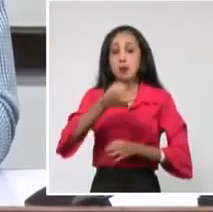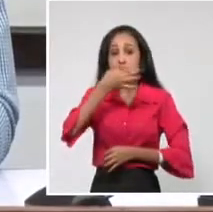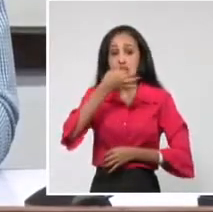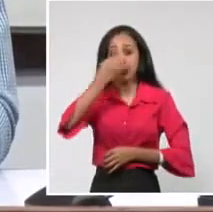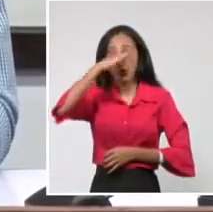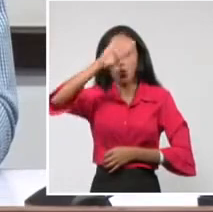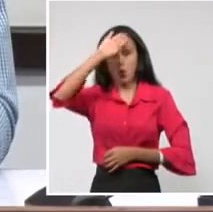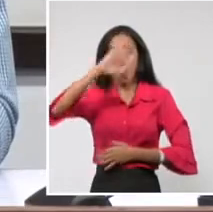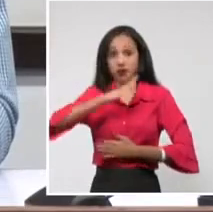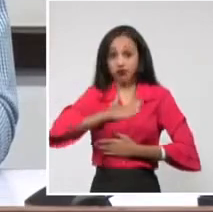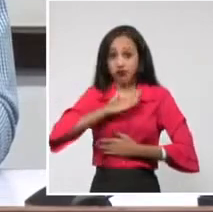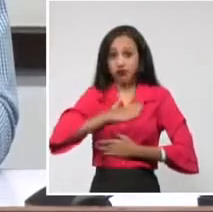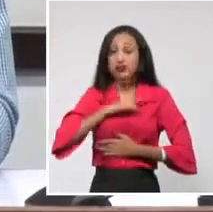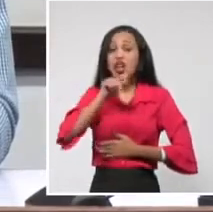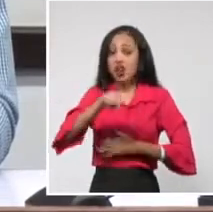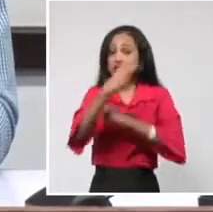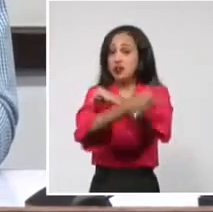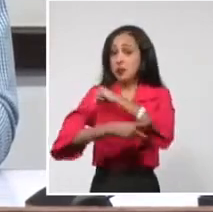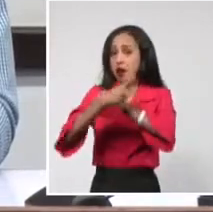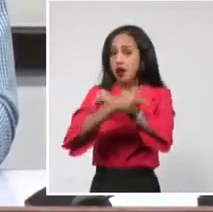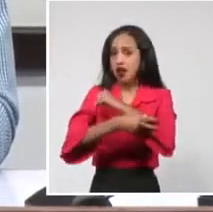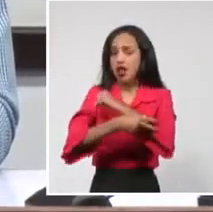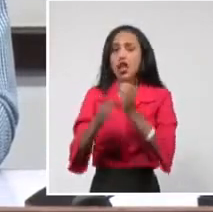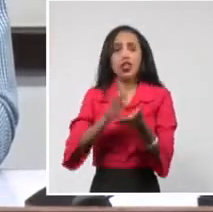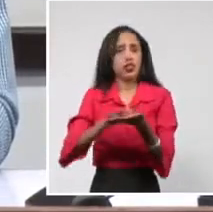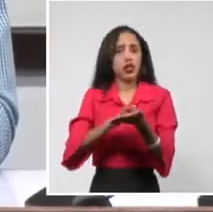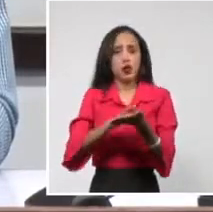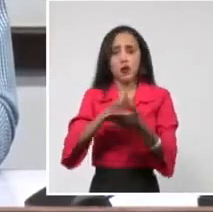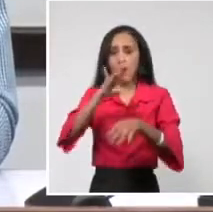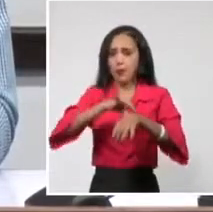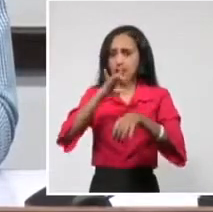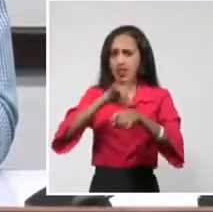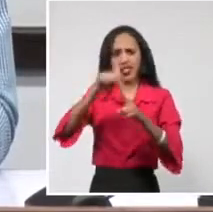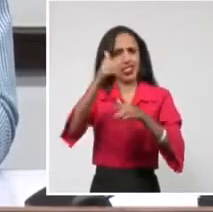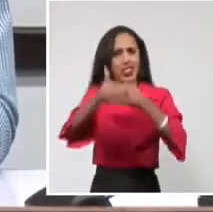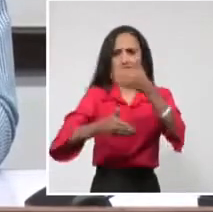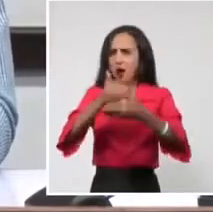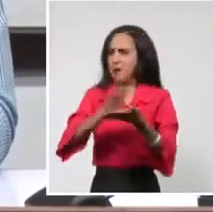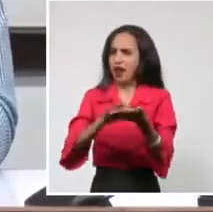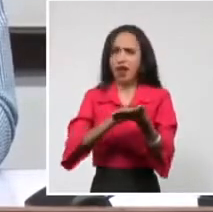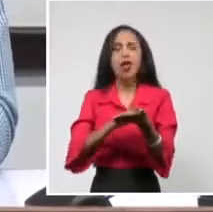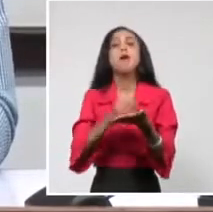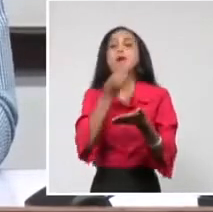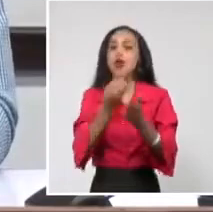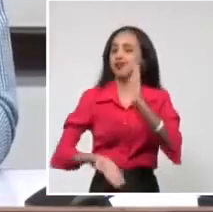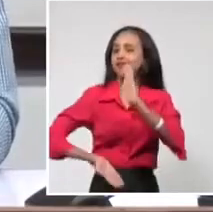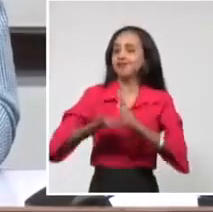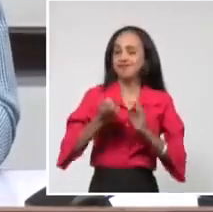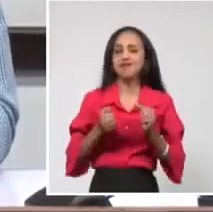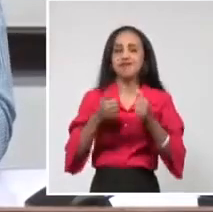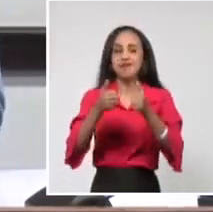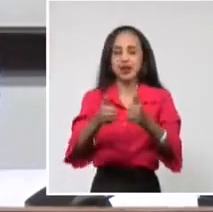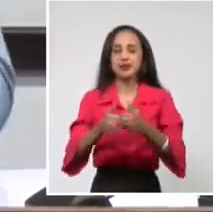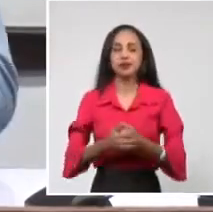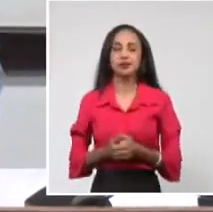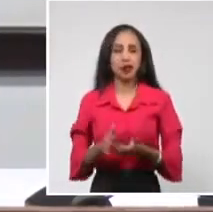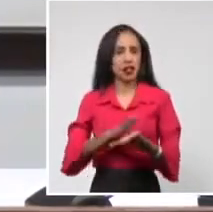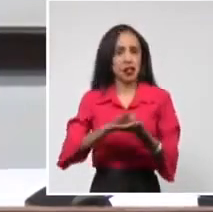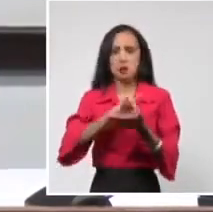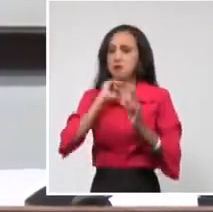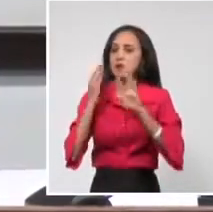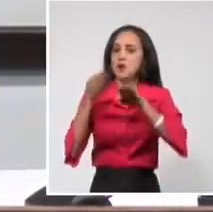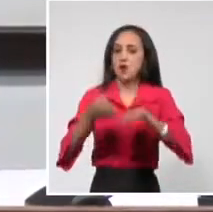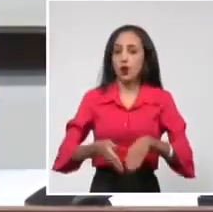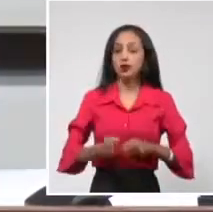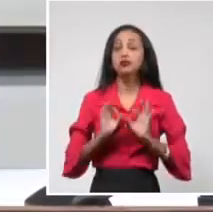cubano que ninguno de esos pacientes llegara a terapia y que por lo tanto ninguno de esos pacientes falleciera. Por lo tanto, yo creo que hay que todas